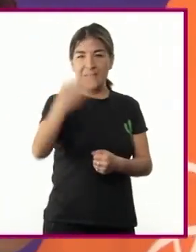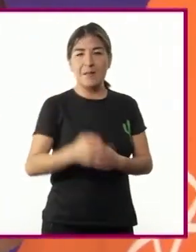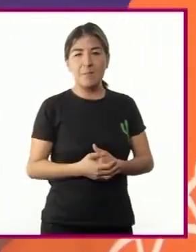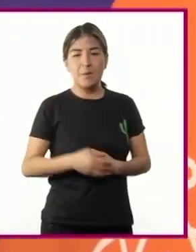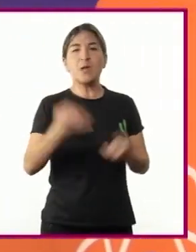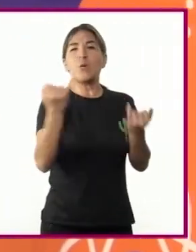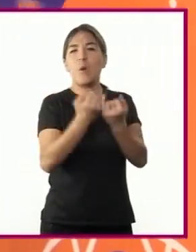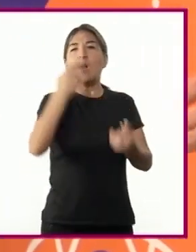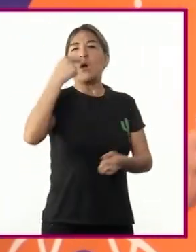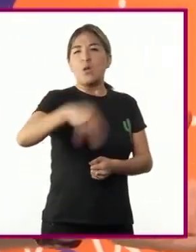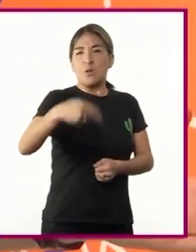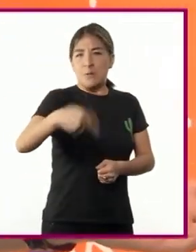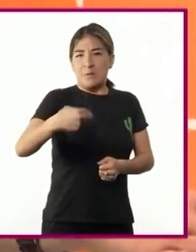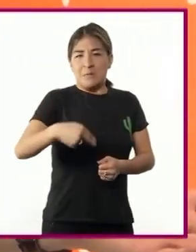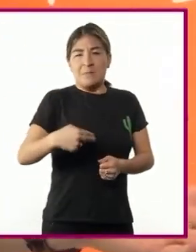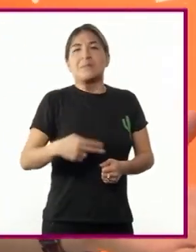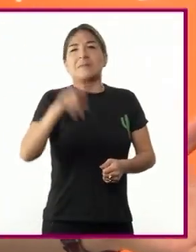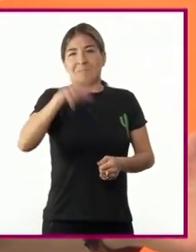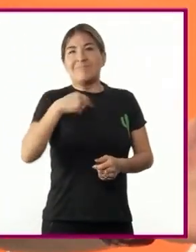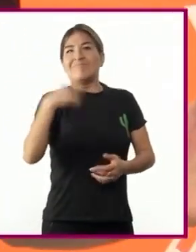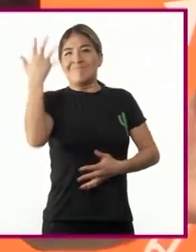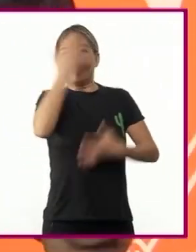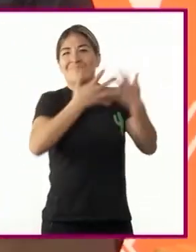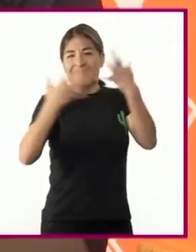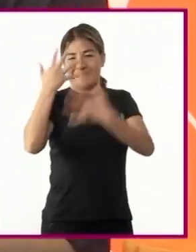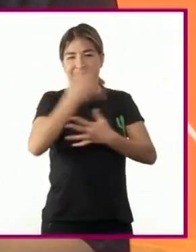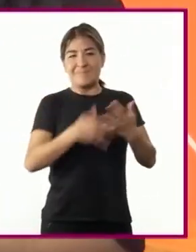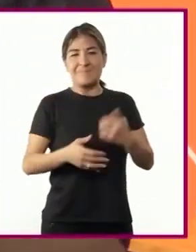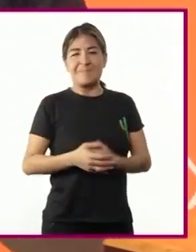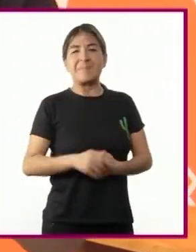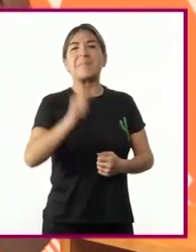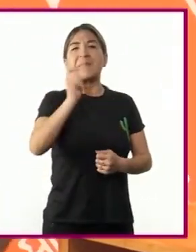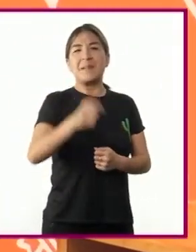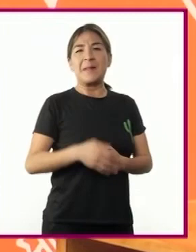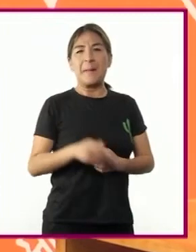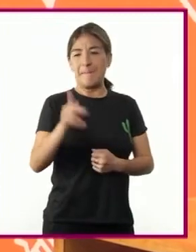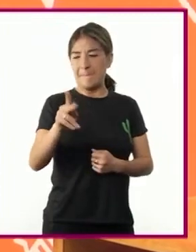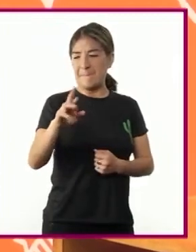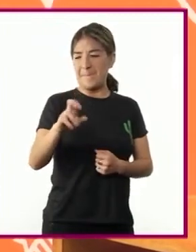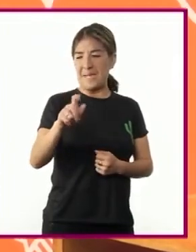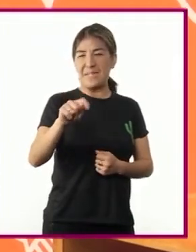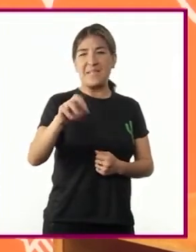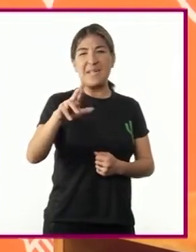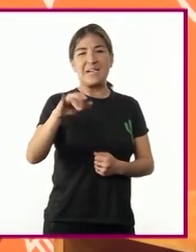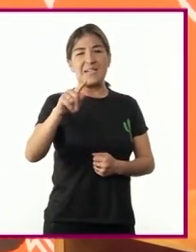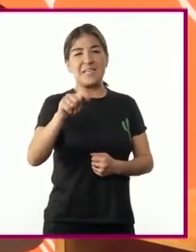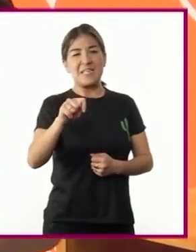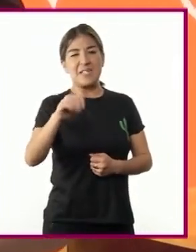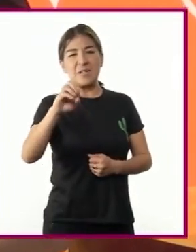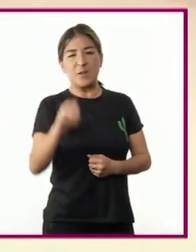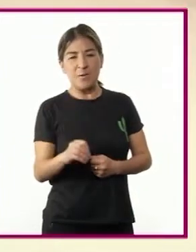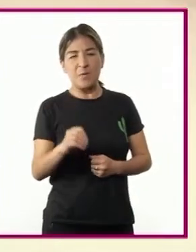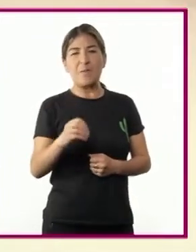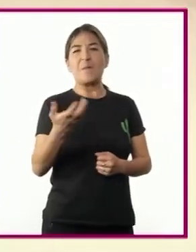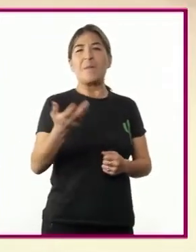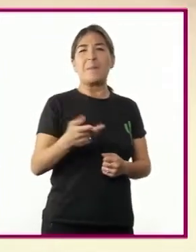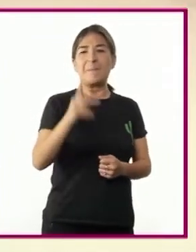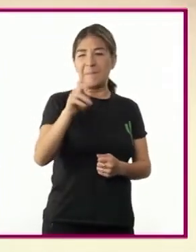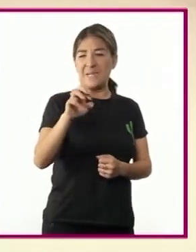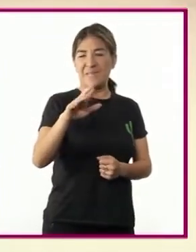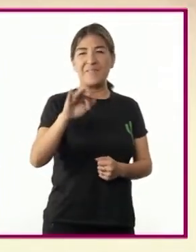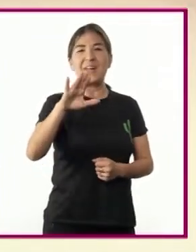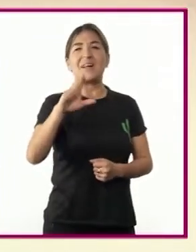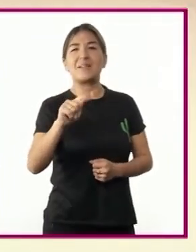los nombres, la verdad es que luego me confunden. ¿Qué es eso de pretérito pluscuamperfecto? ¿Qué